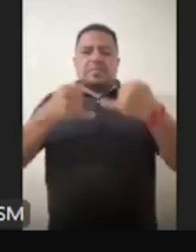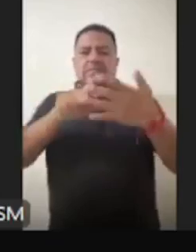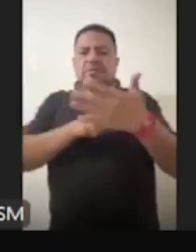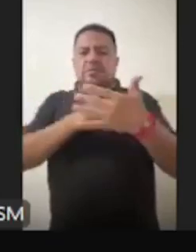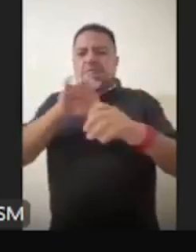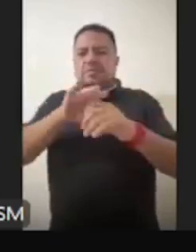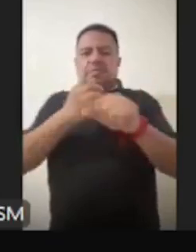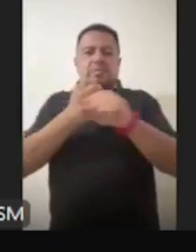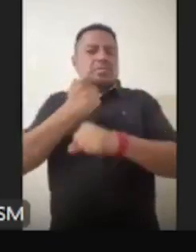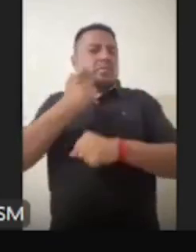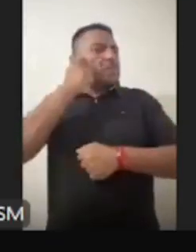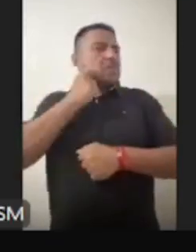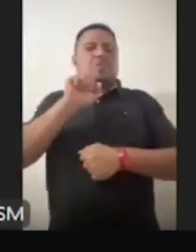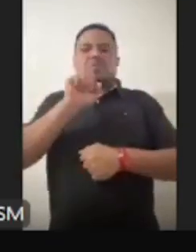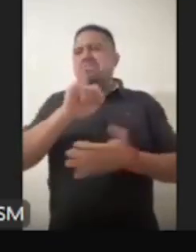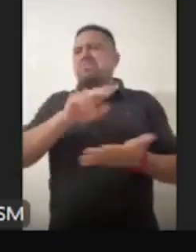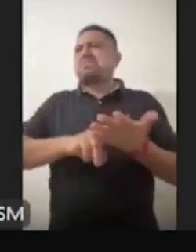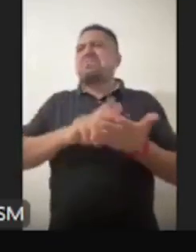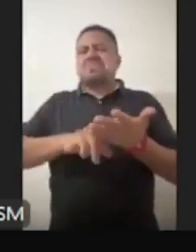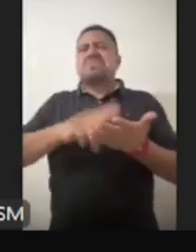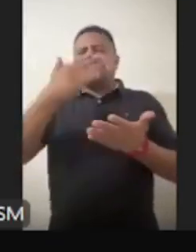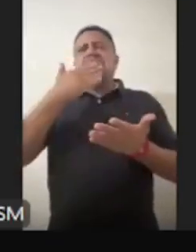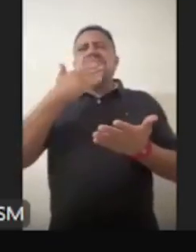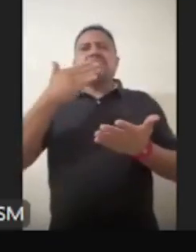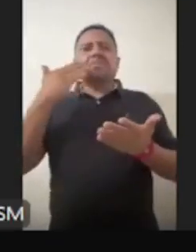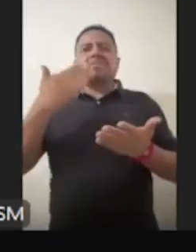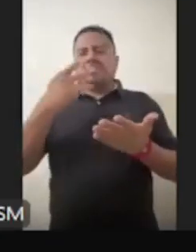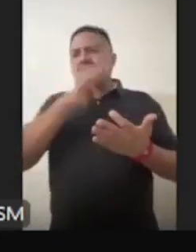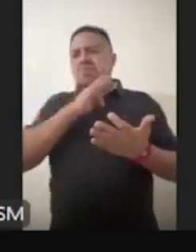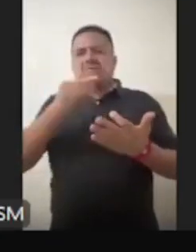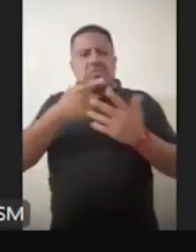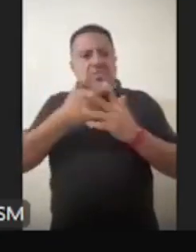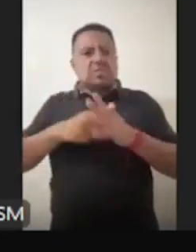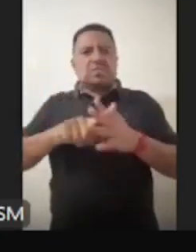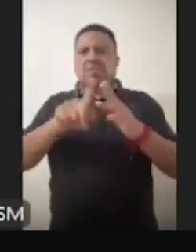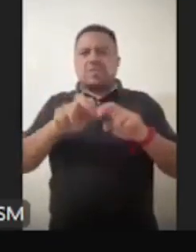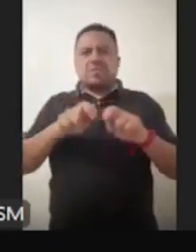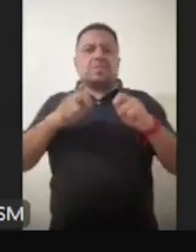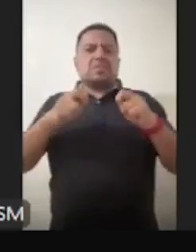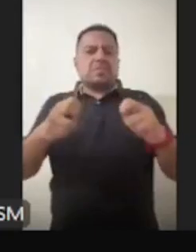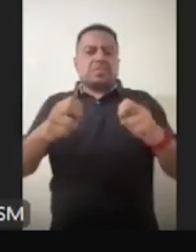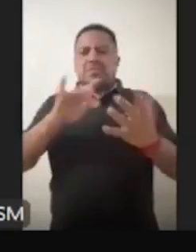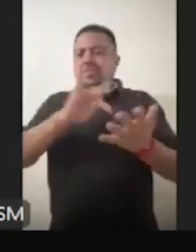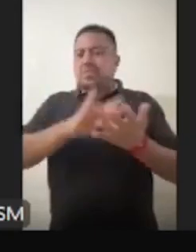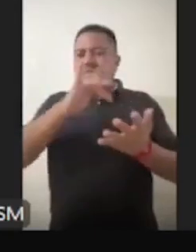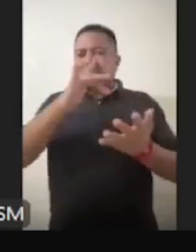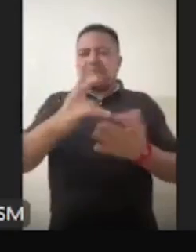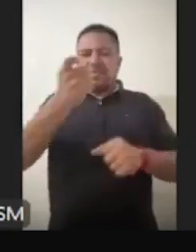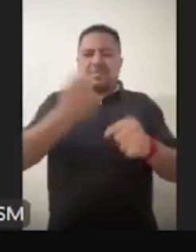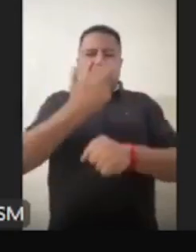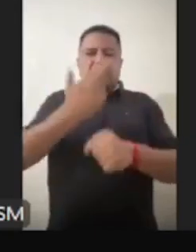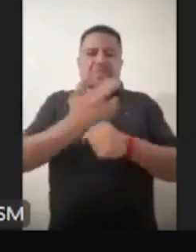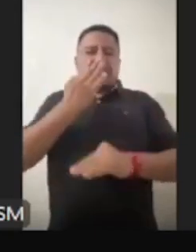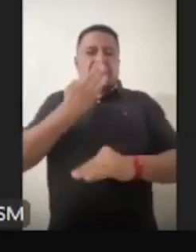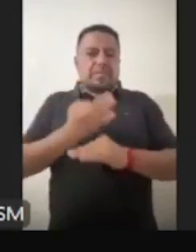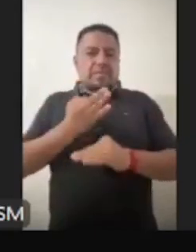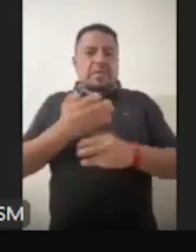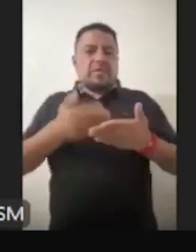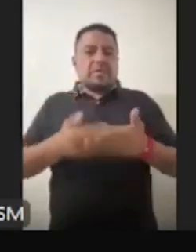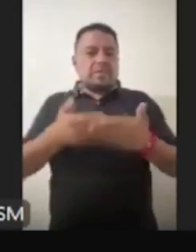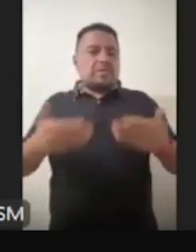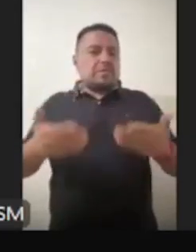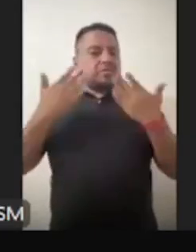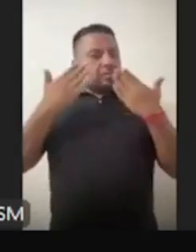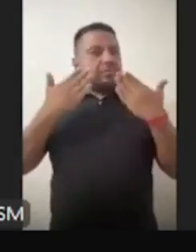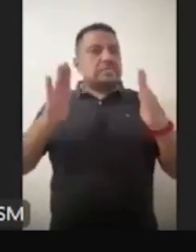de Guerrero, existe quórum legal para sesionar válidamente. Gracias, secretario. En consecuencia, se declara abierta la